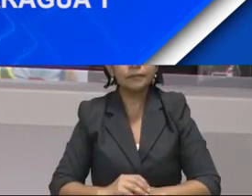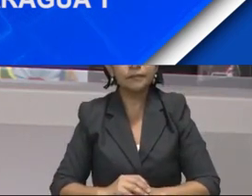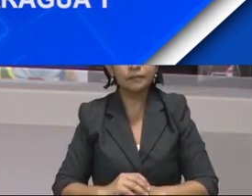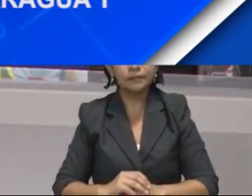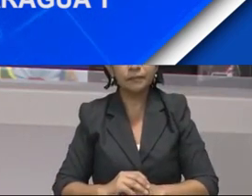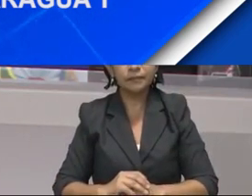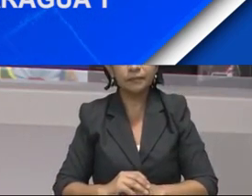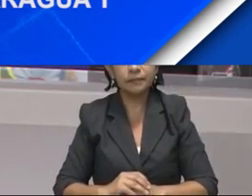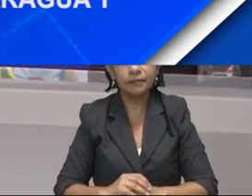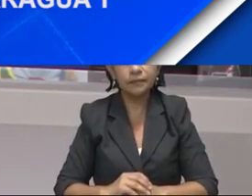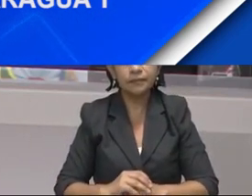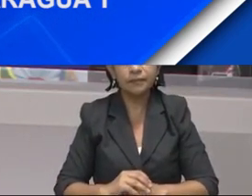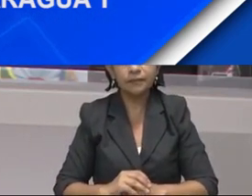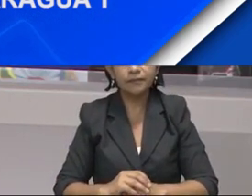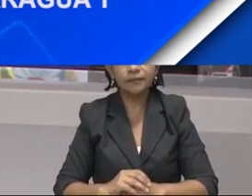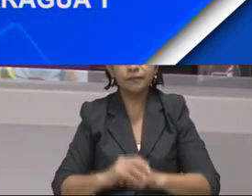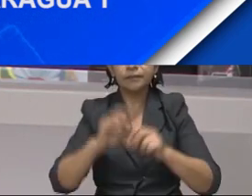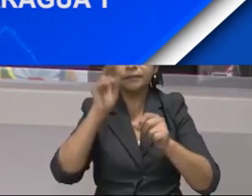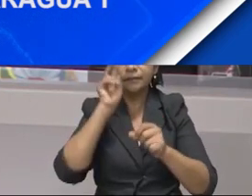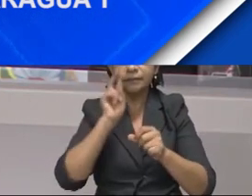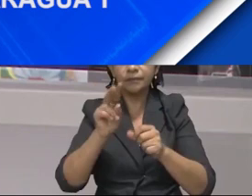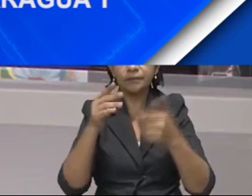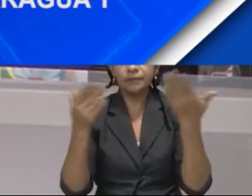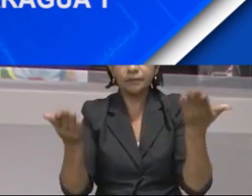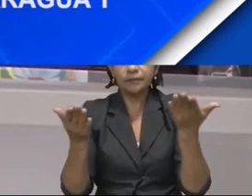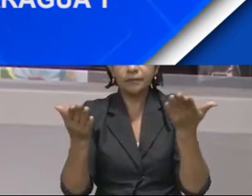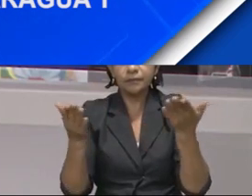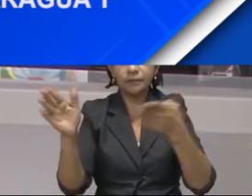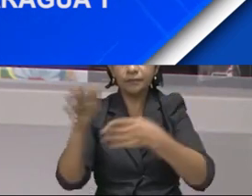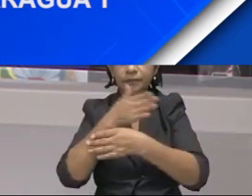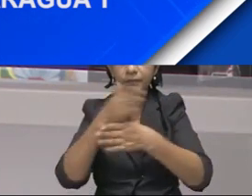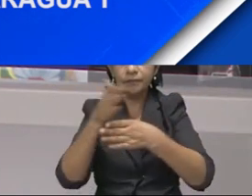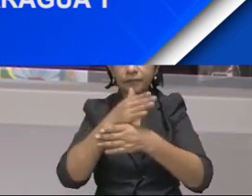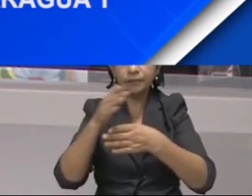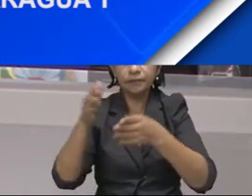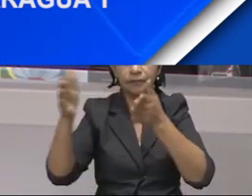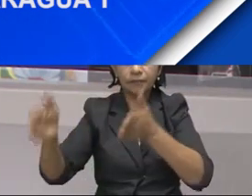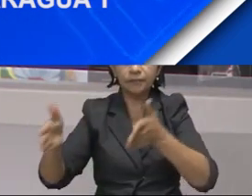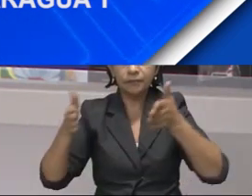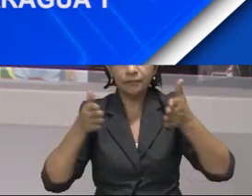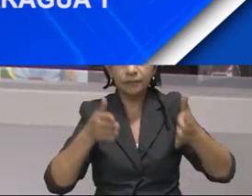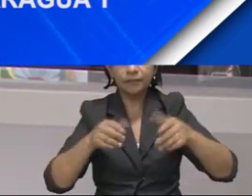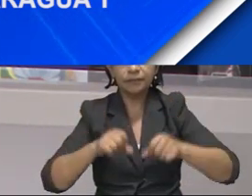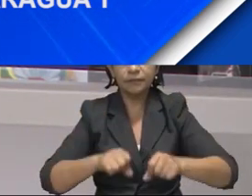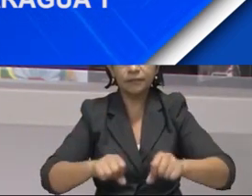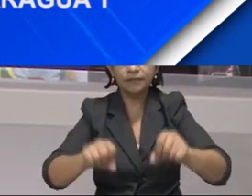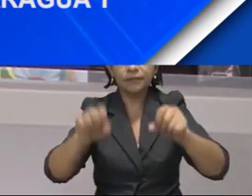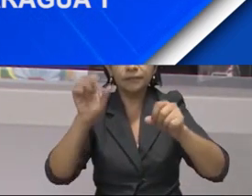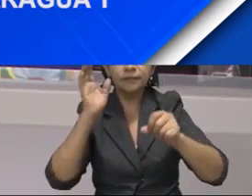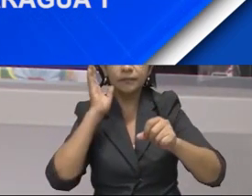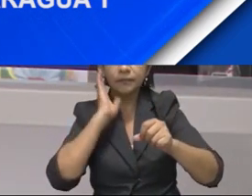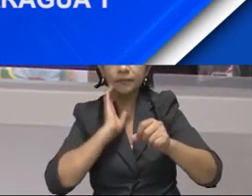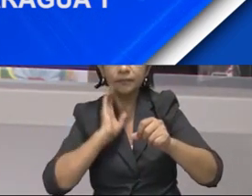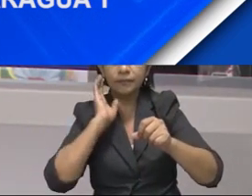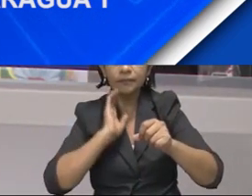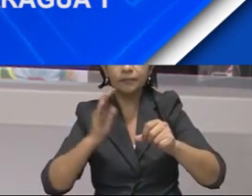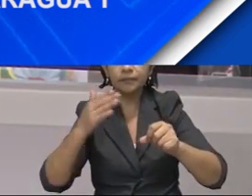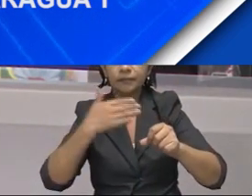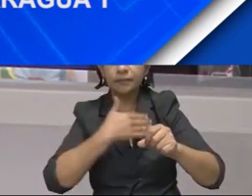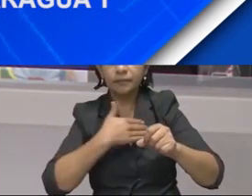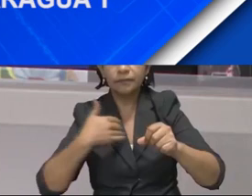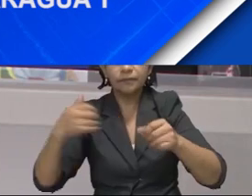Además, se contempla que las administraciones aduaneras podrán compartir experiencias y